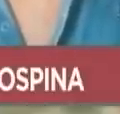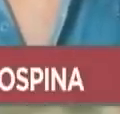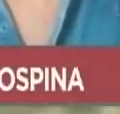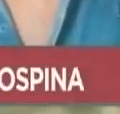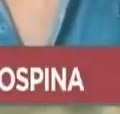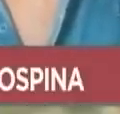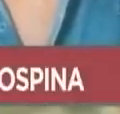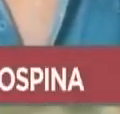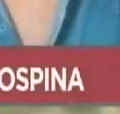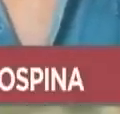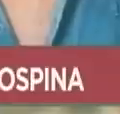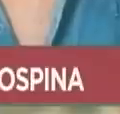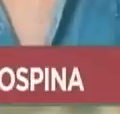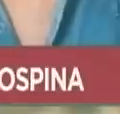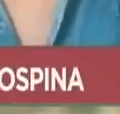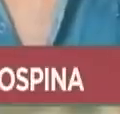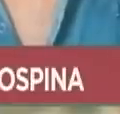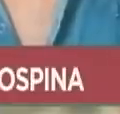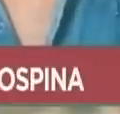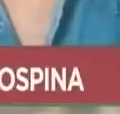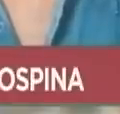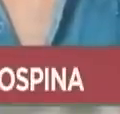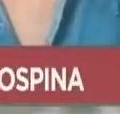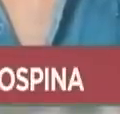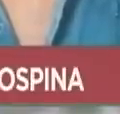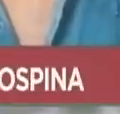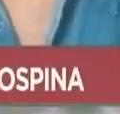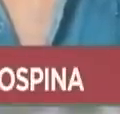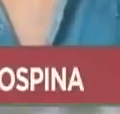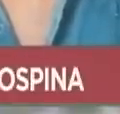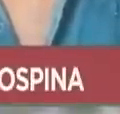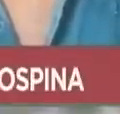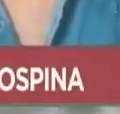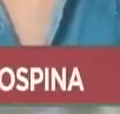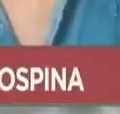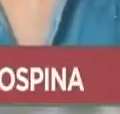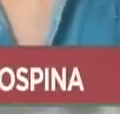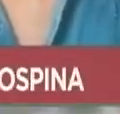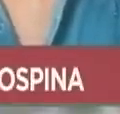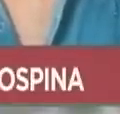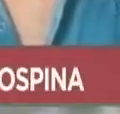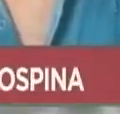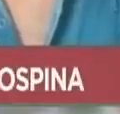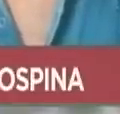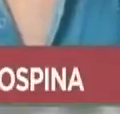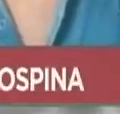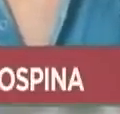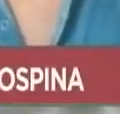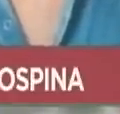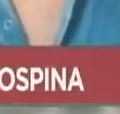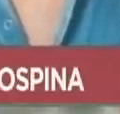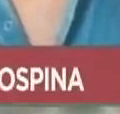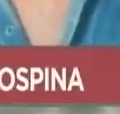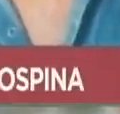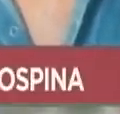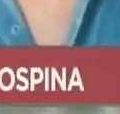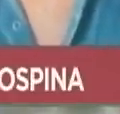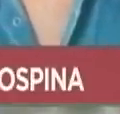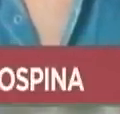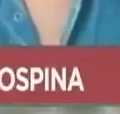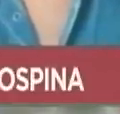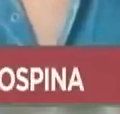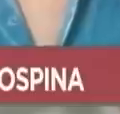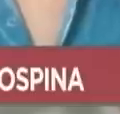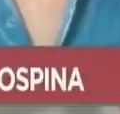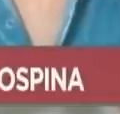nivel económico. Muchas gracias de nuevo a Venezuela, a su pueblo, al gobierno bolivariano, por este aporte, otra